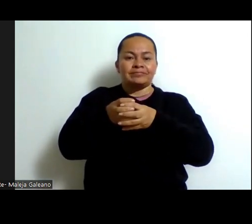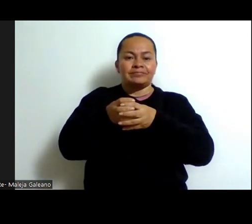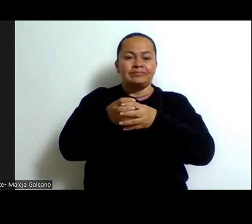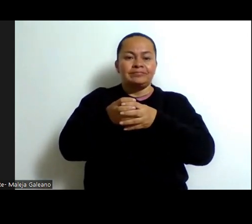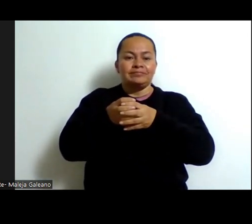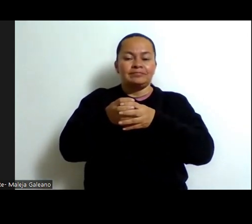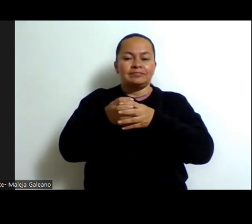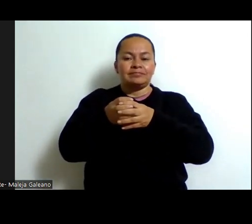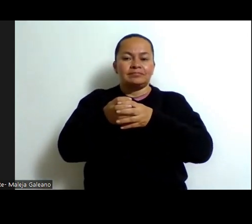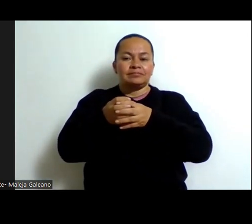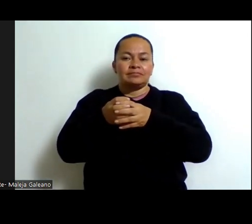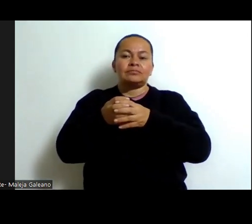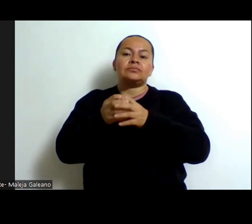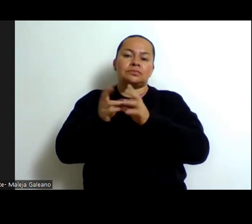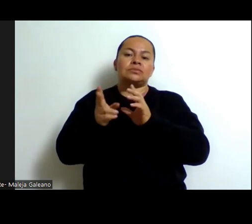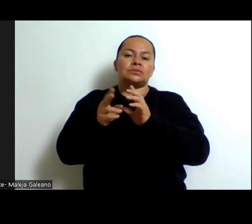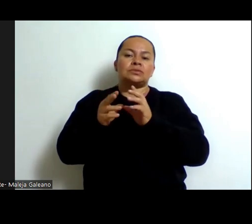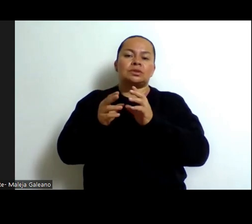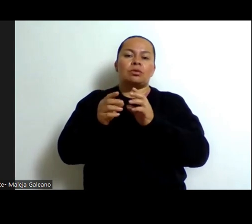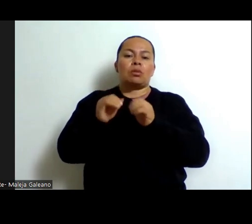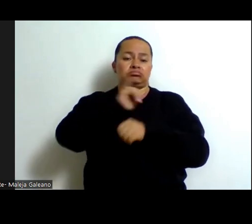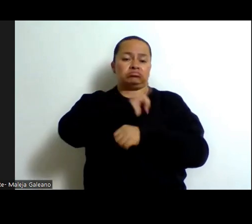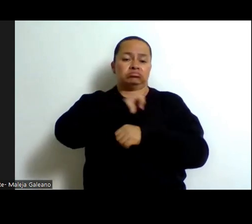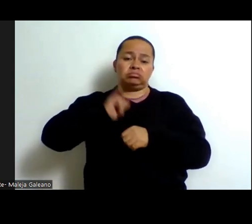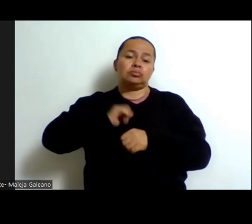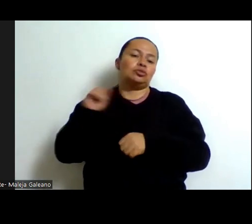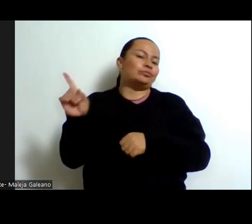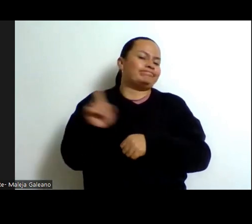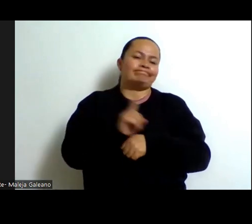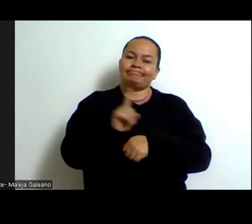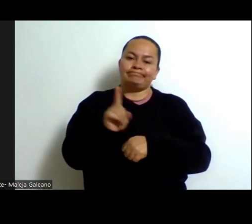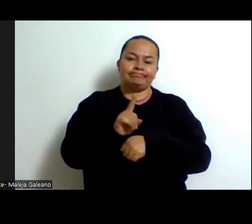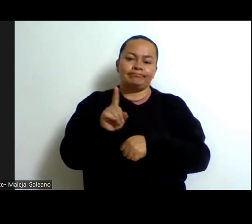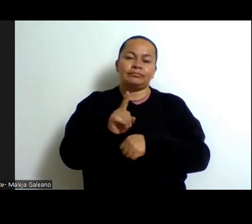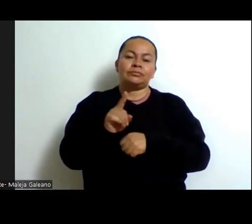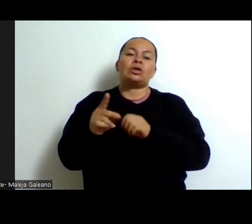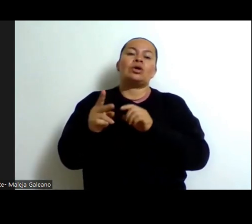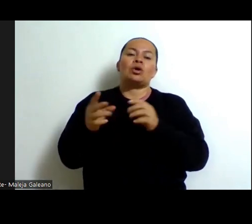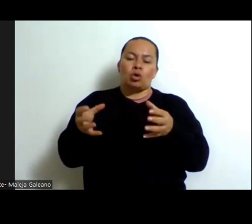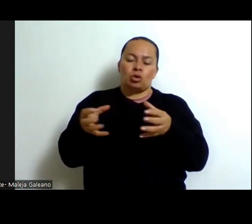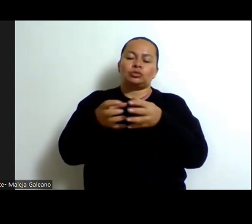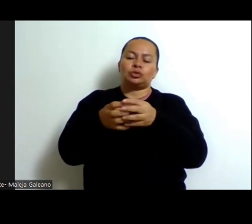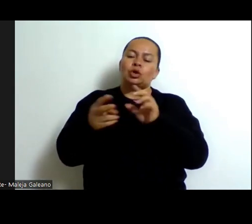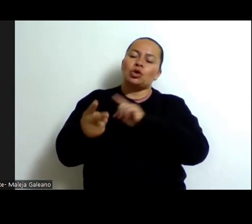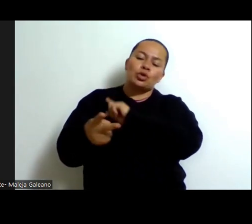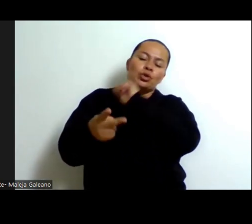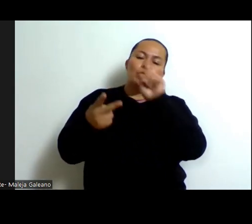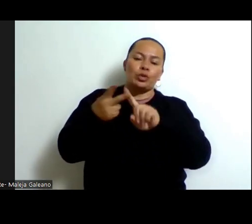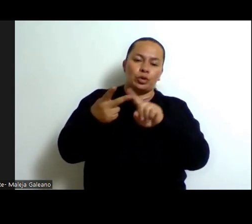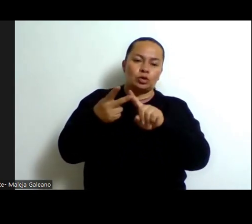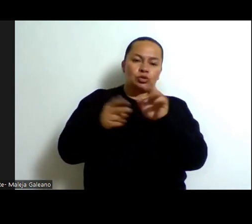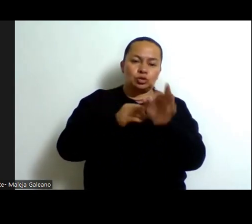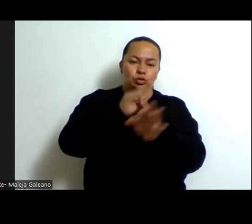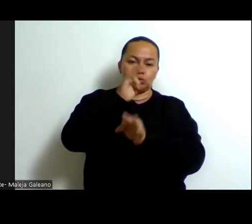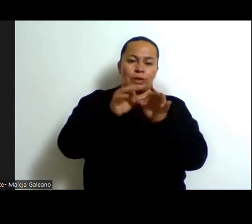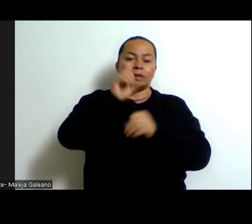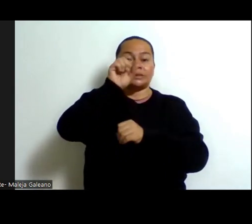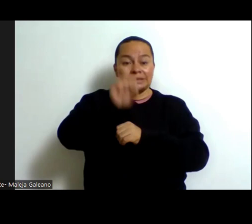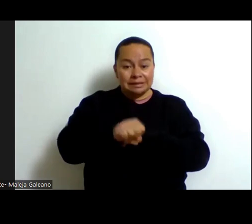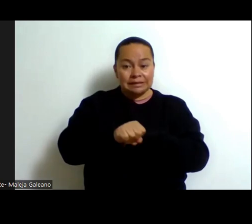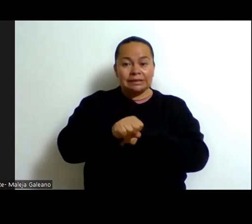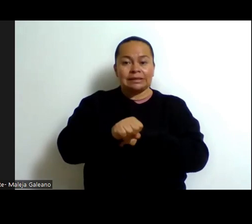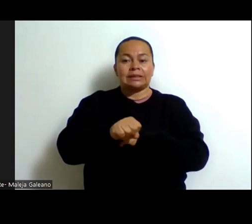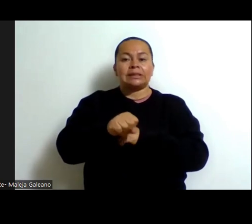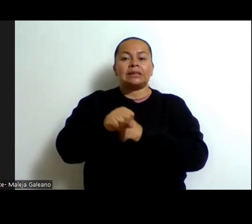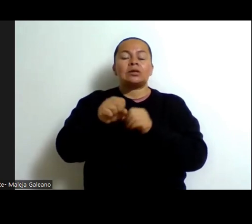este y no individual sí dos que el cuidado sí o sí debe de ser desfamiliarización